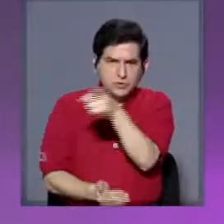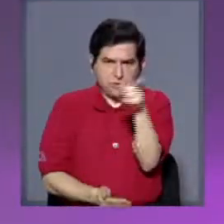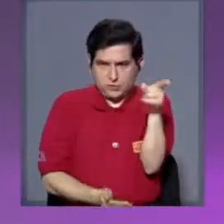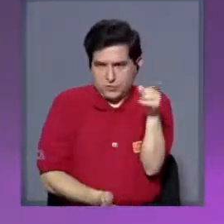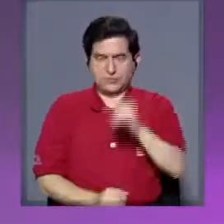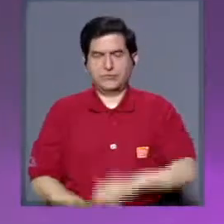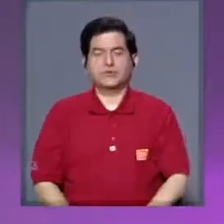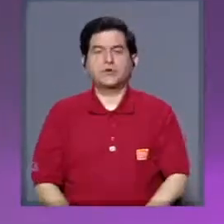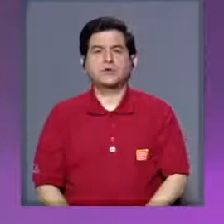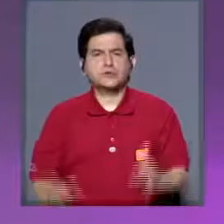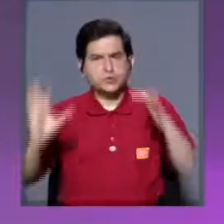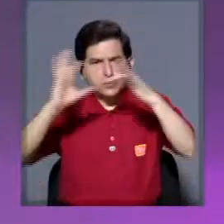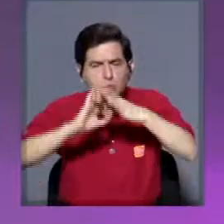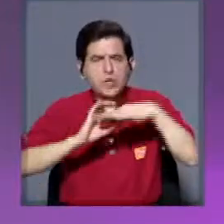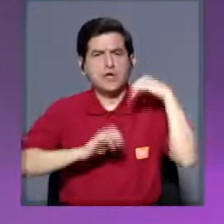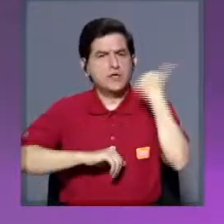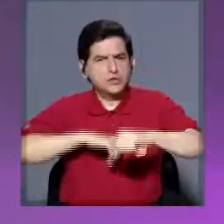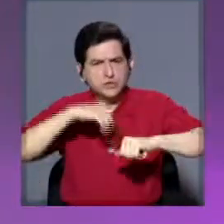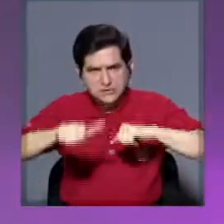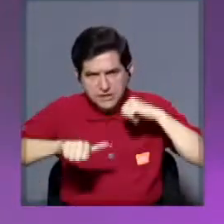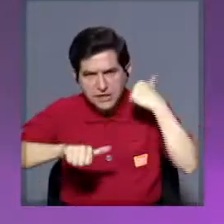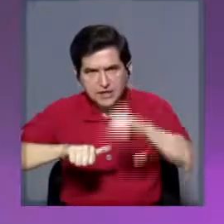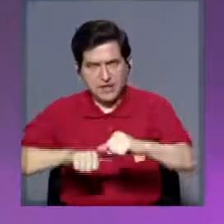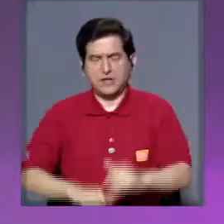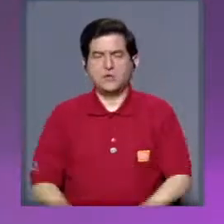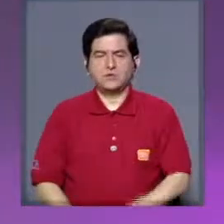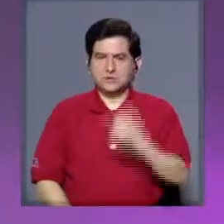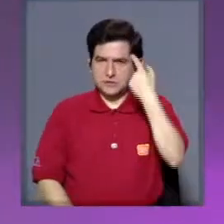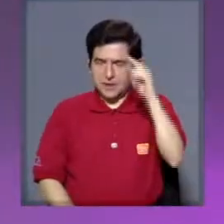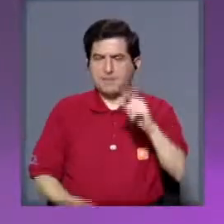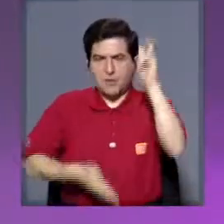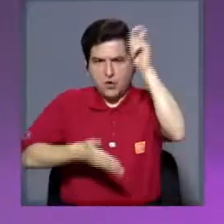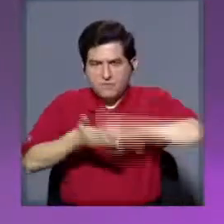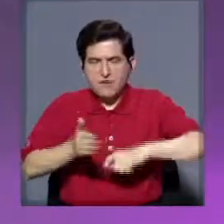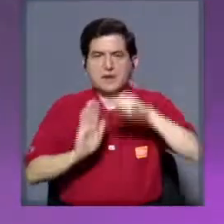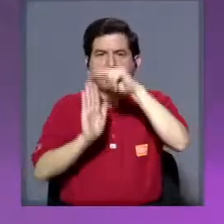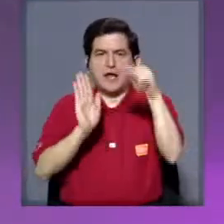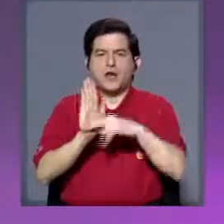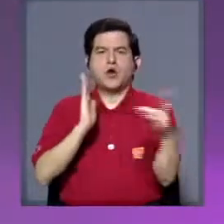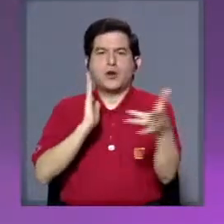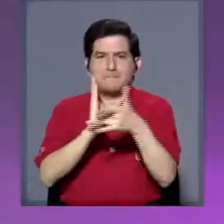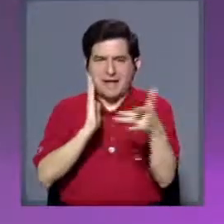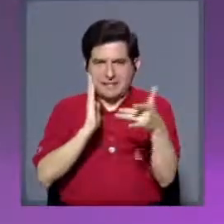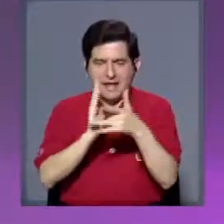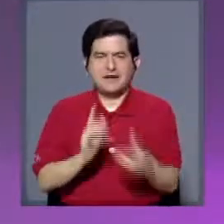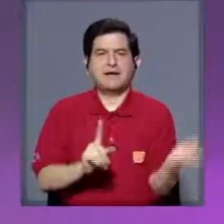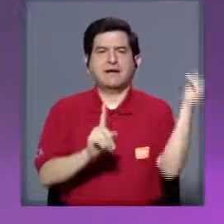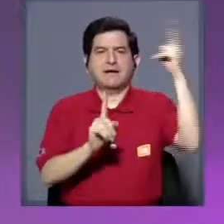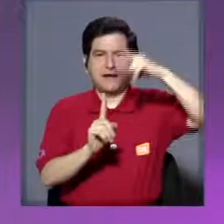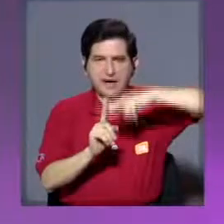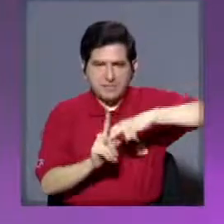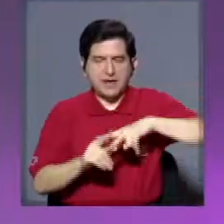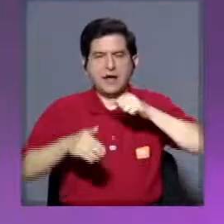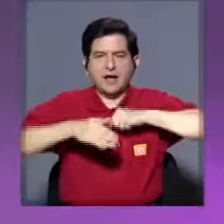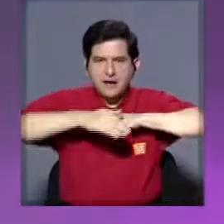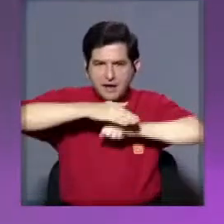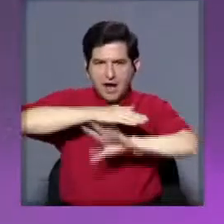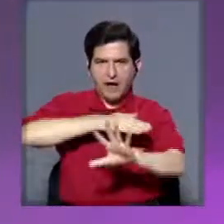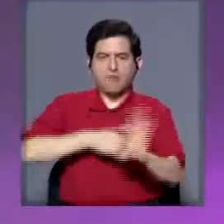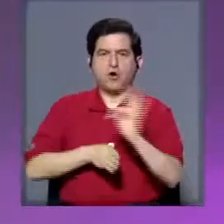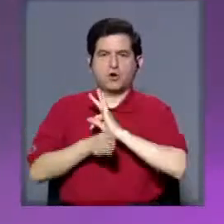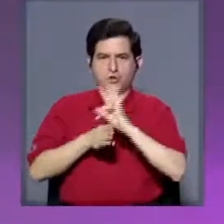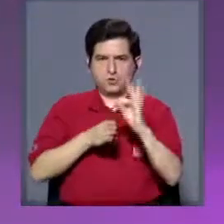que nos unimos a la lucha por la firma de la norma técnica para la aplicación del aborto